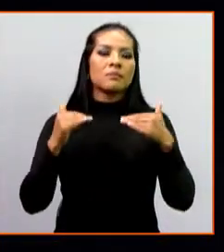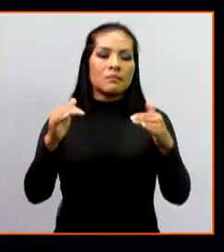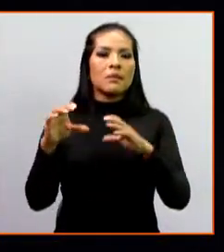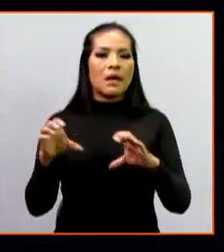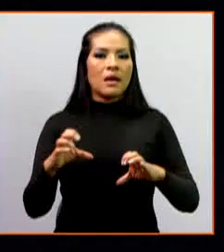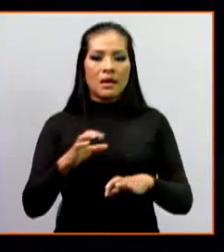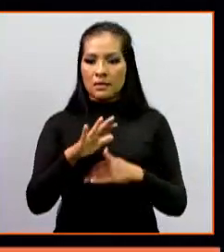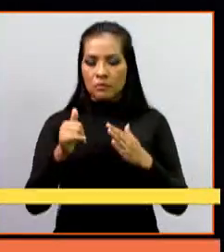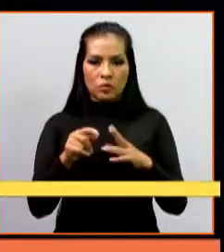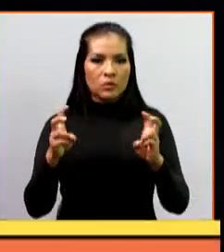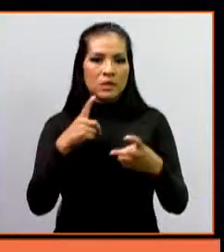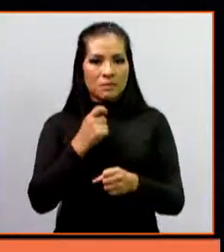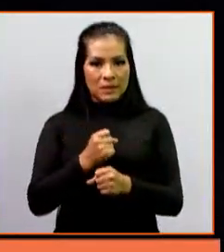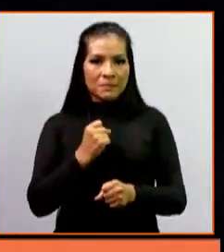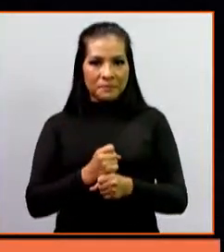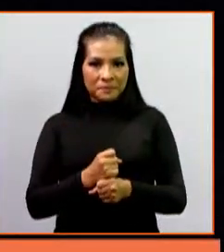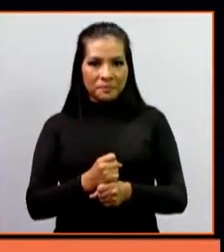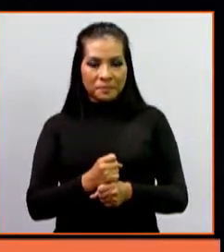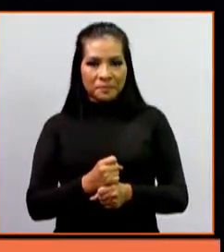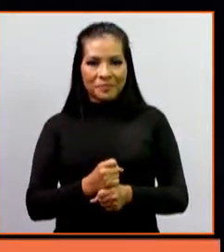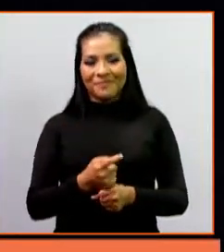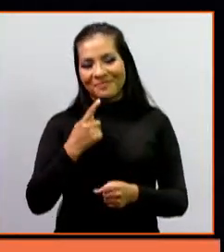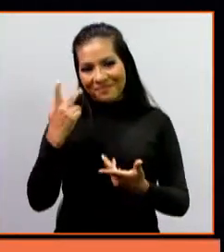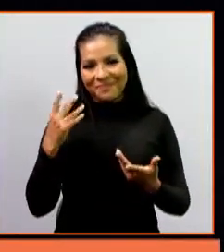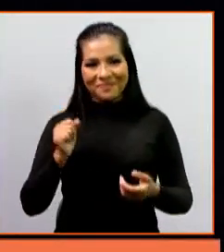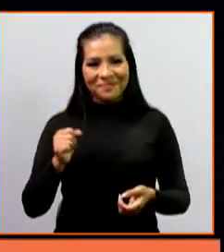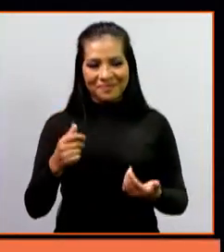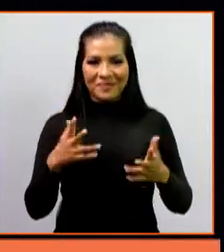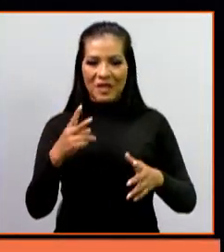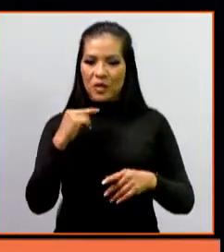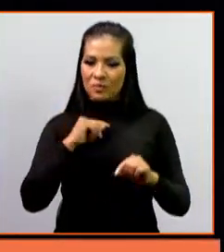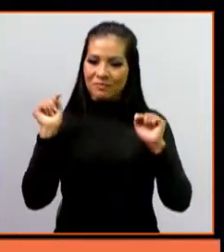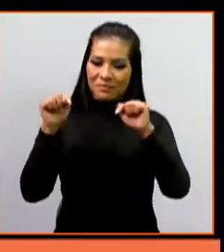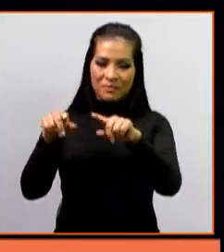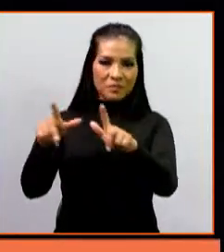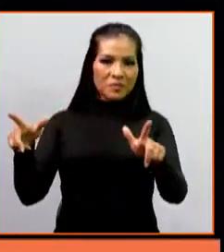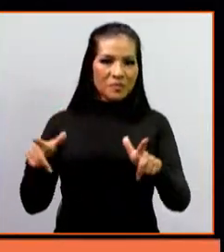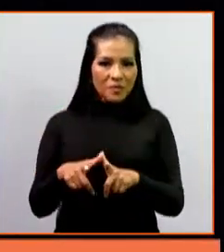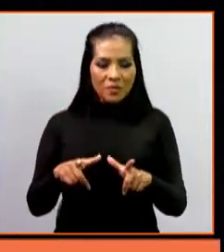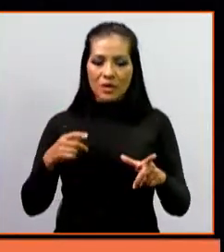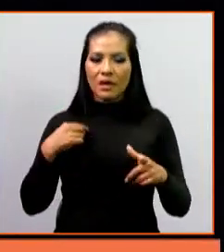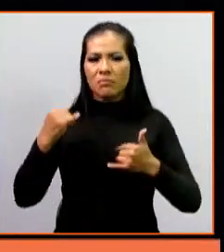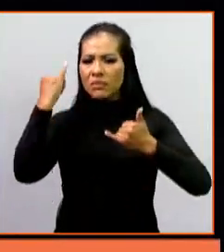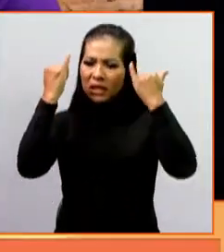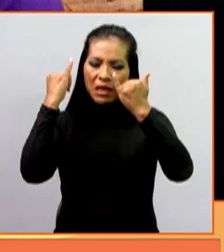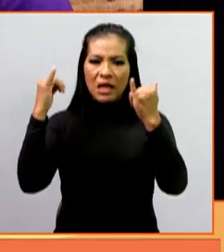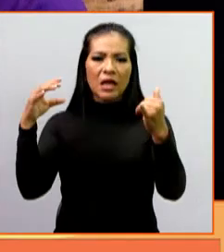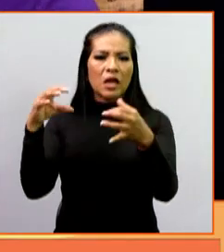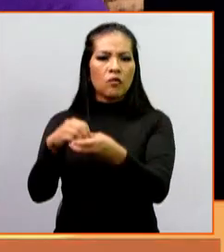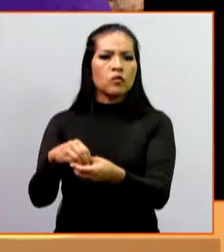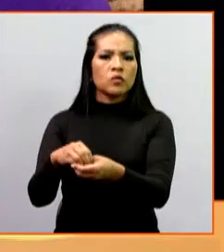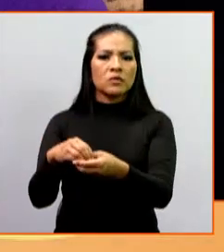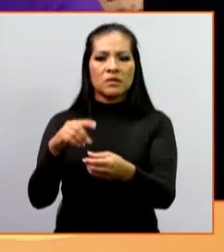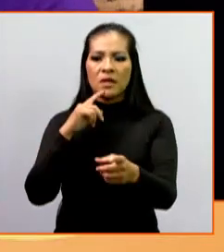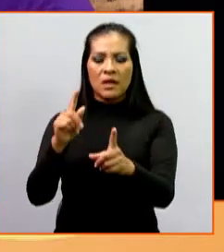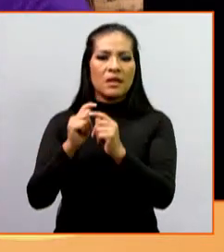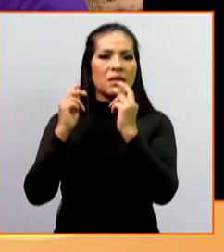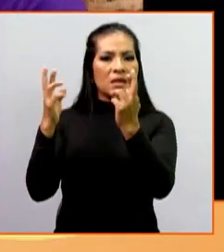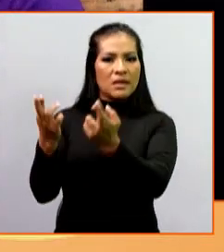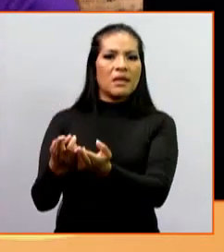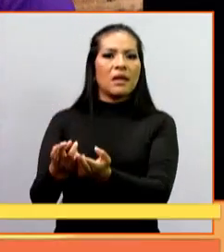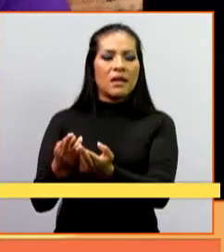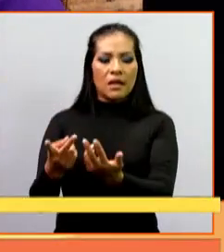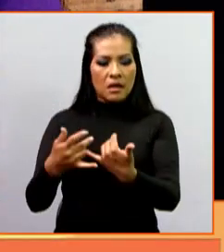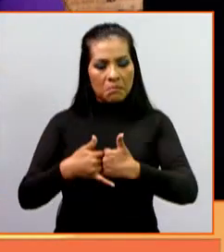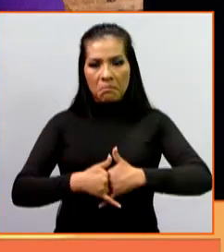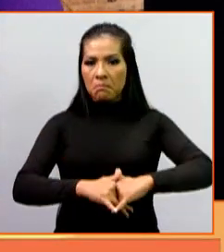gente tenga ganas de hacerlo, ¿no? Entonces, en Arte Estudio hacemos funciones, hacemos talleres, tenemos talleres